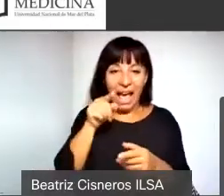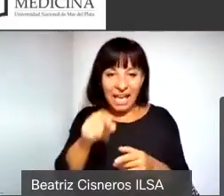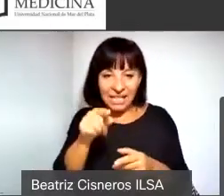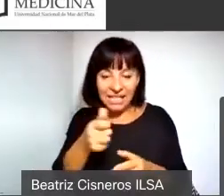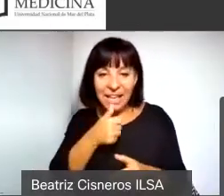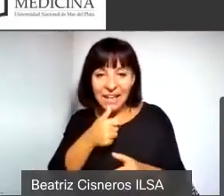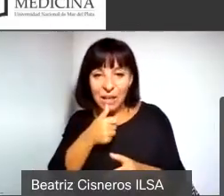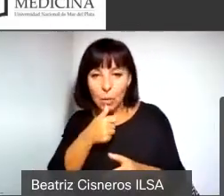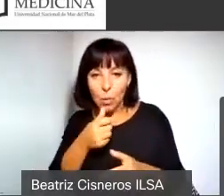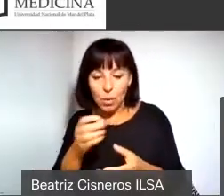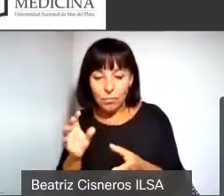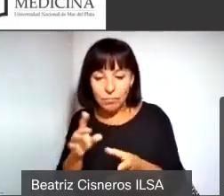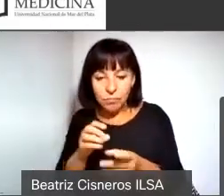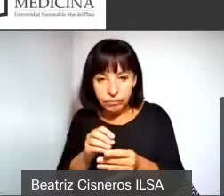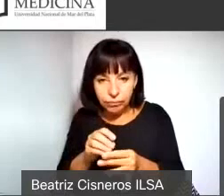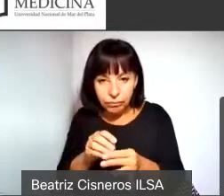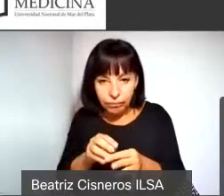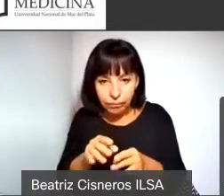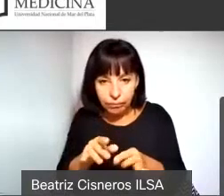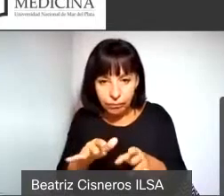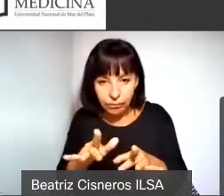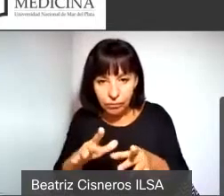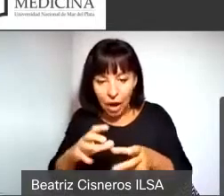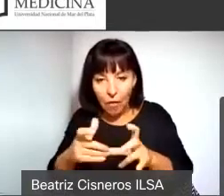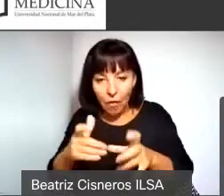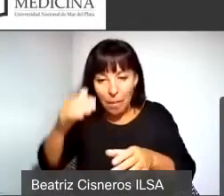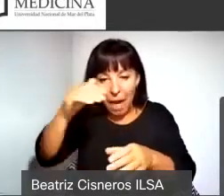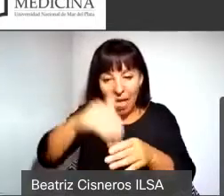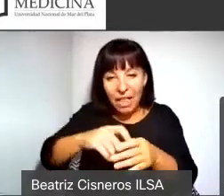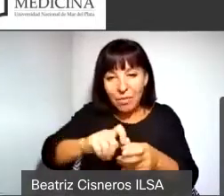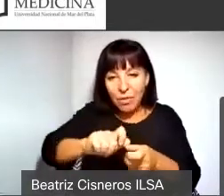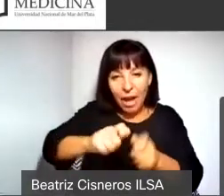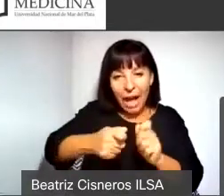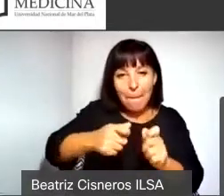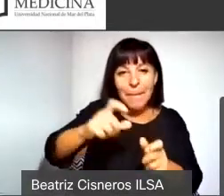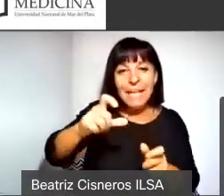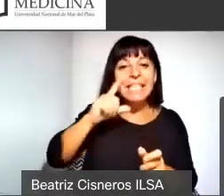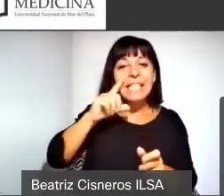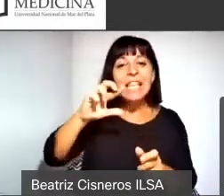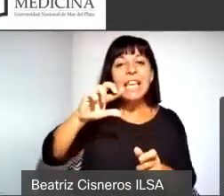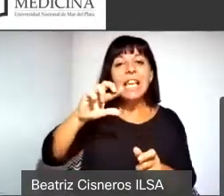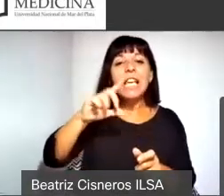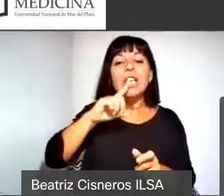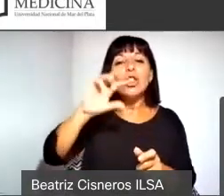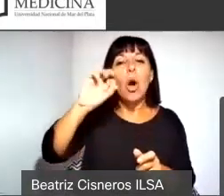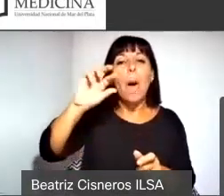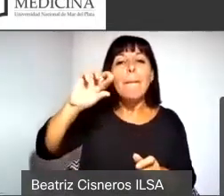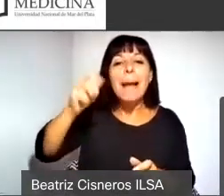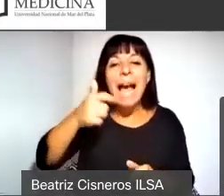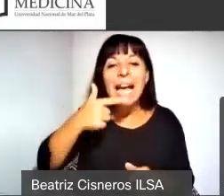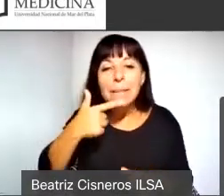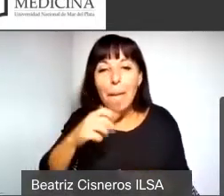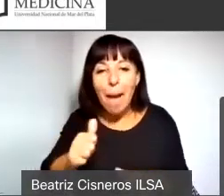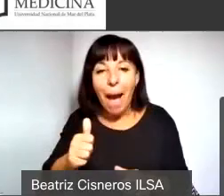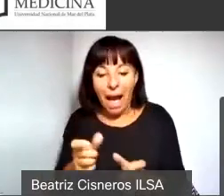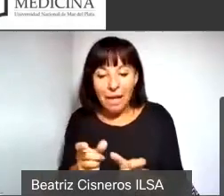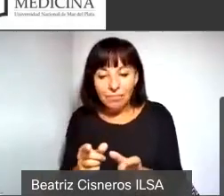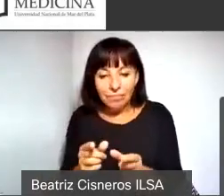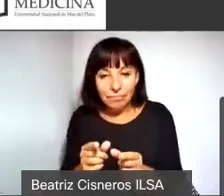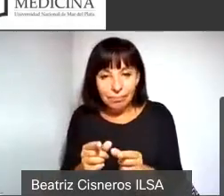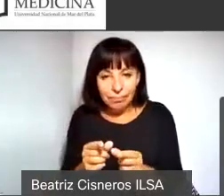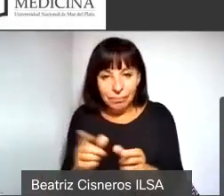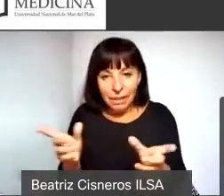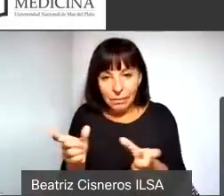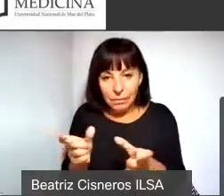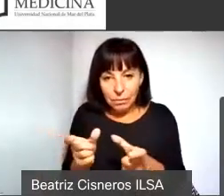del citoplasma, con lo cual esta vesícula pinocítica va a comenzar a reducir su tamaño, va a